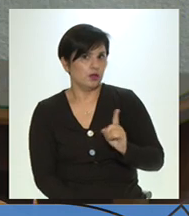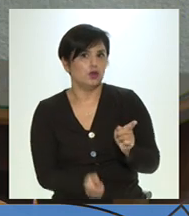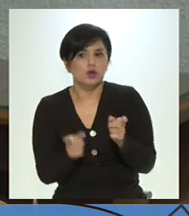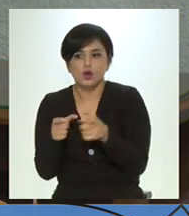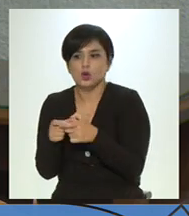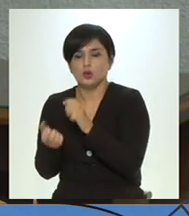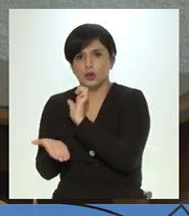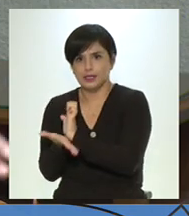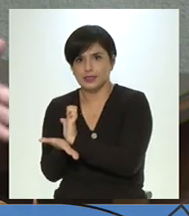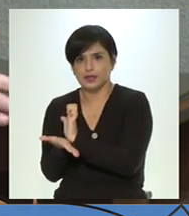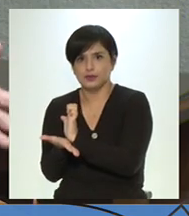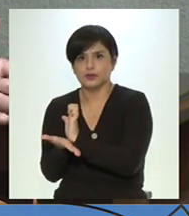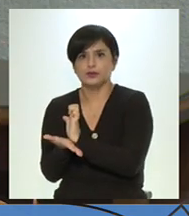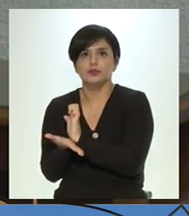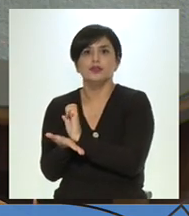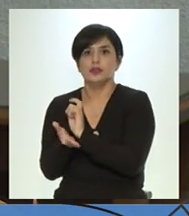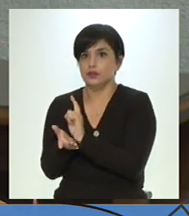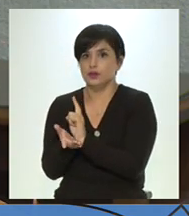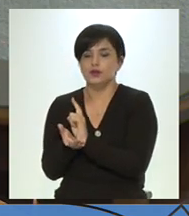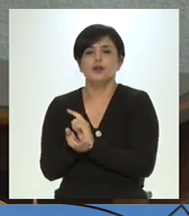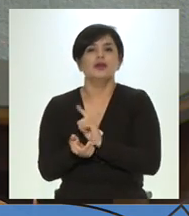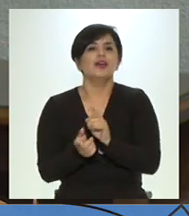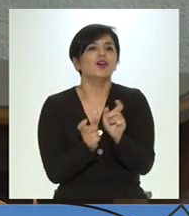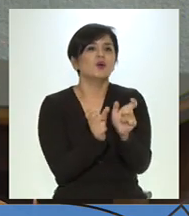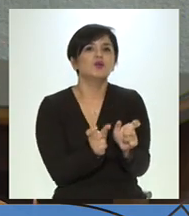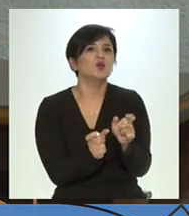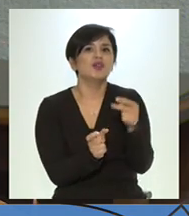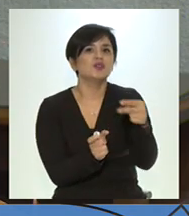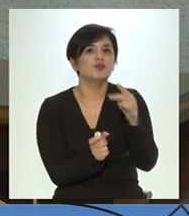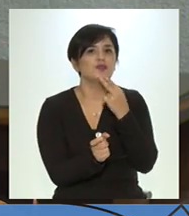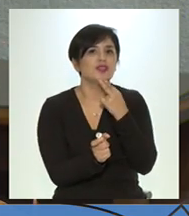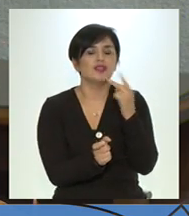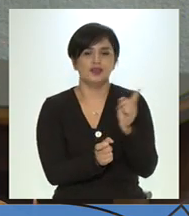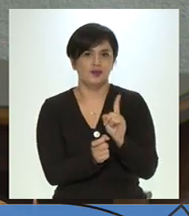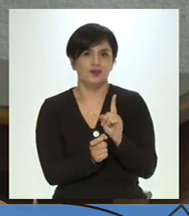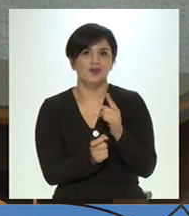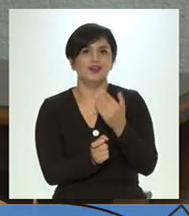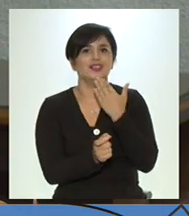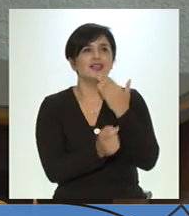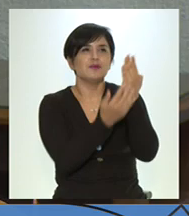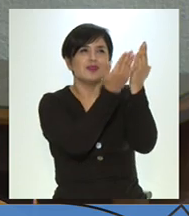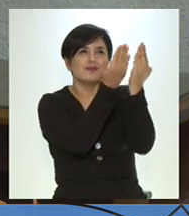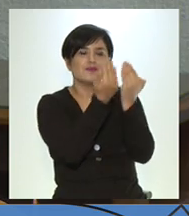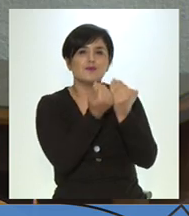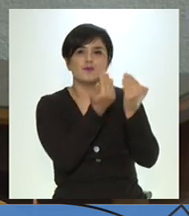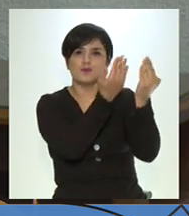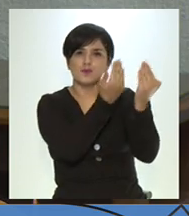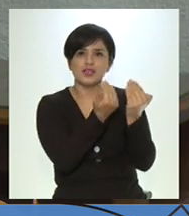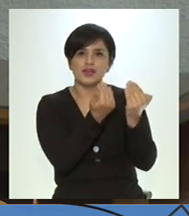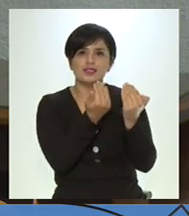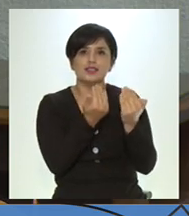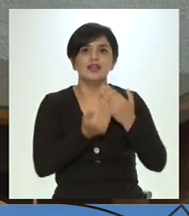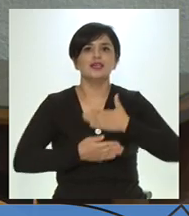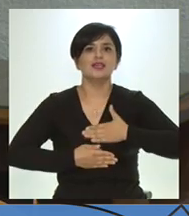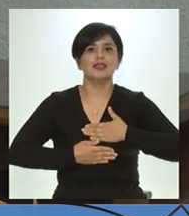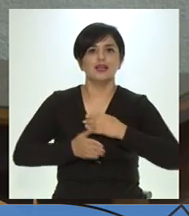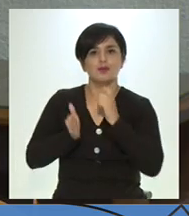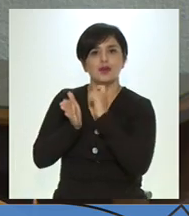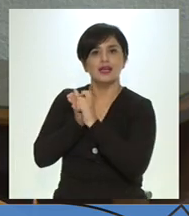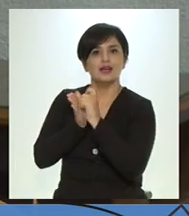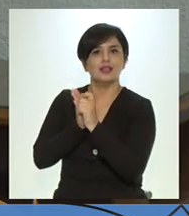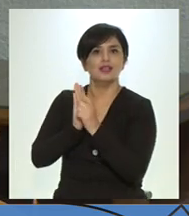estatales manejen sus vidas y su futuro es también la esperanza que ciframos en la convención constitucional